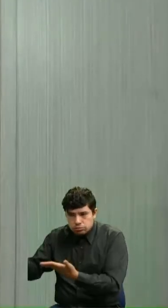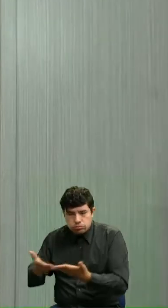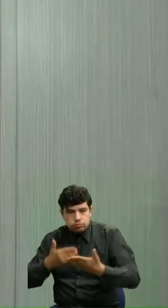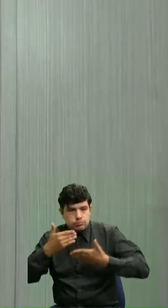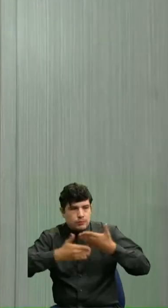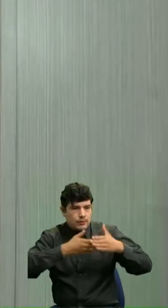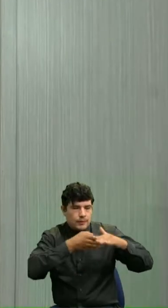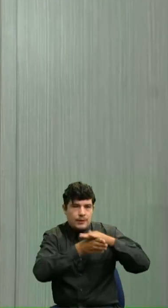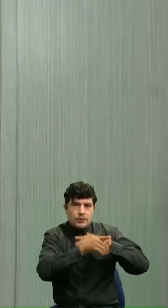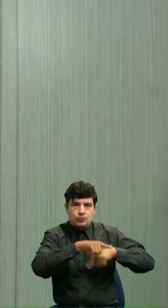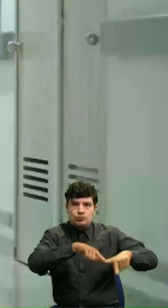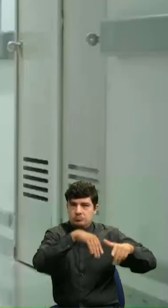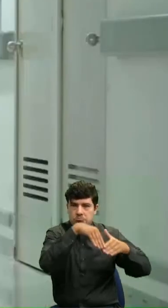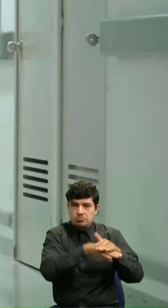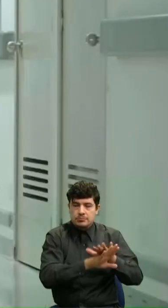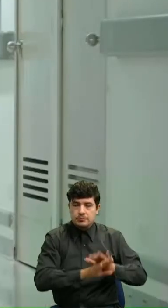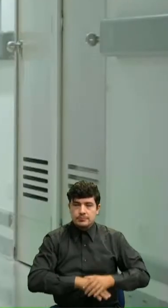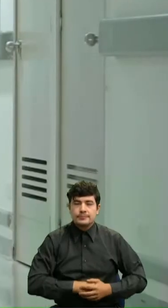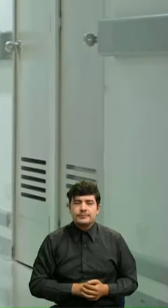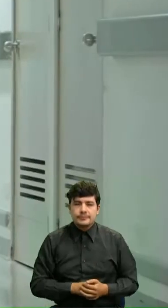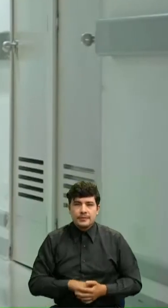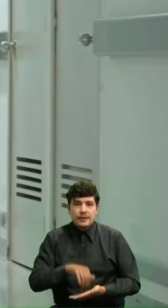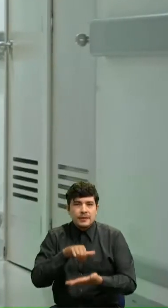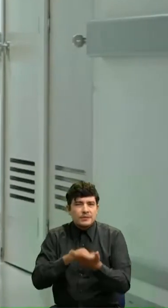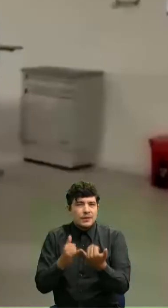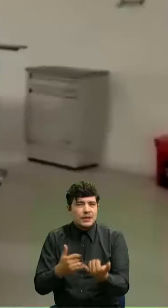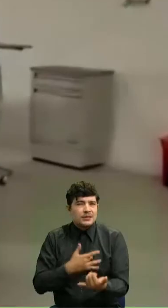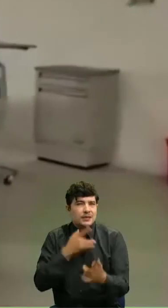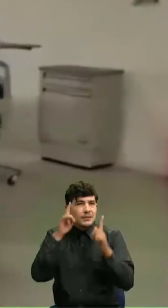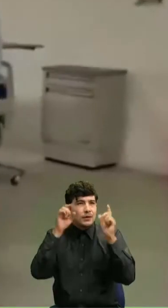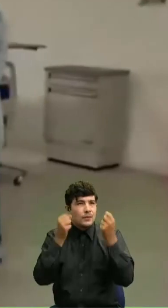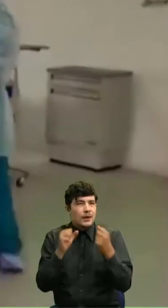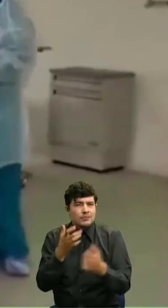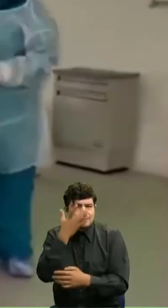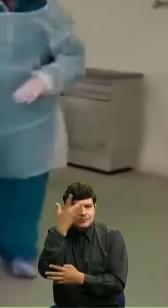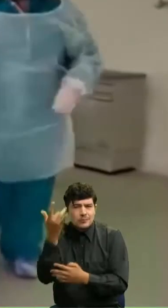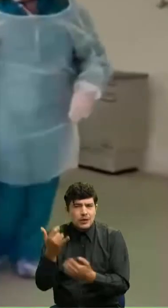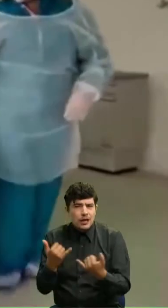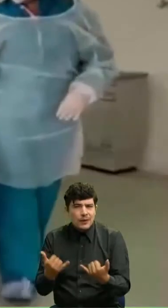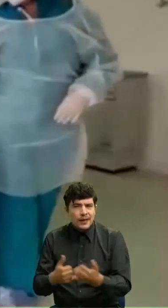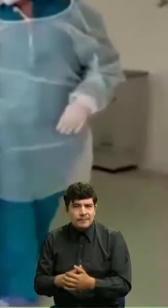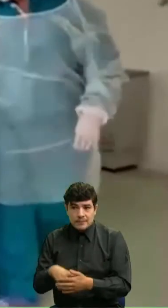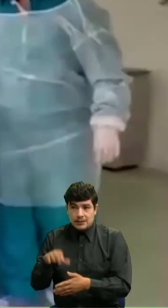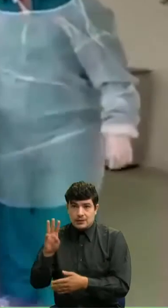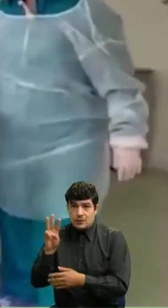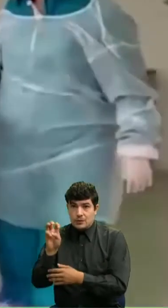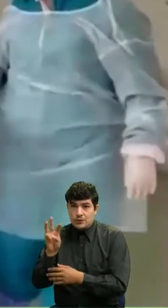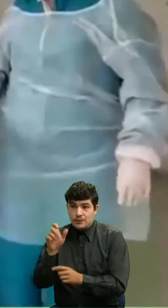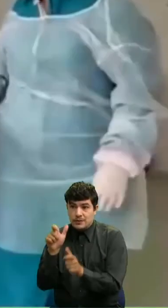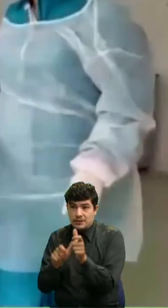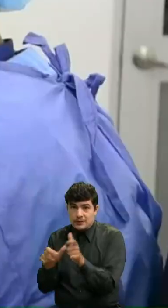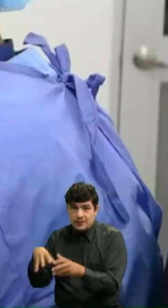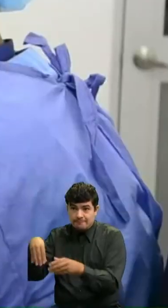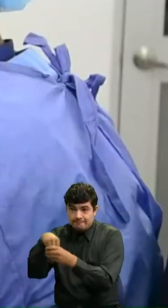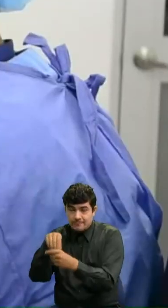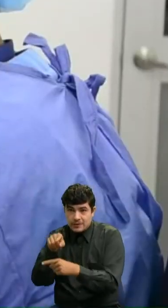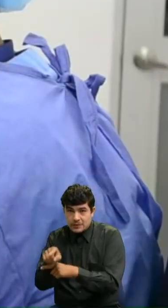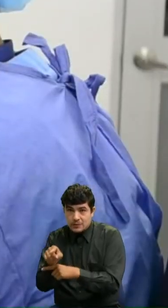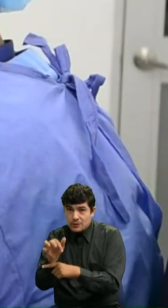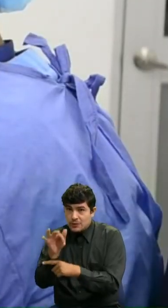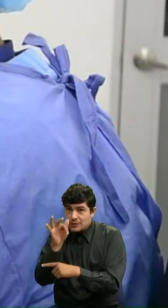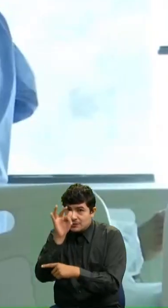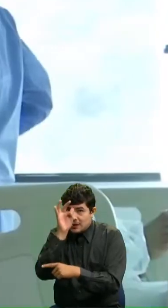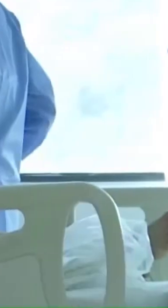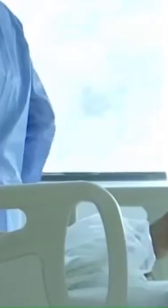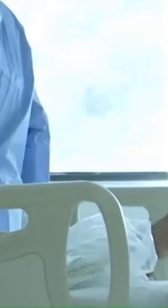según las autoridades sanitarias la preocupación se da ya que en lo que va corrido de la pandemia más de ocho personas del frente de batalla del instituto municipal